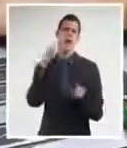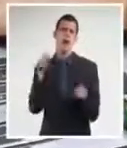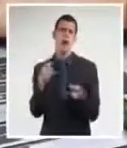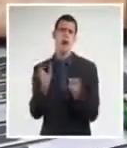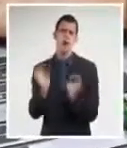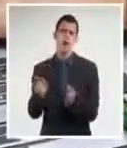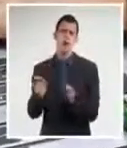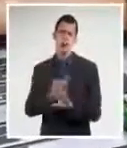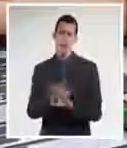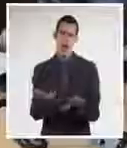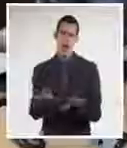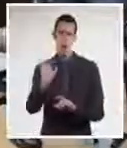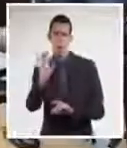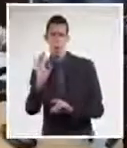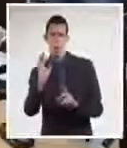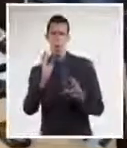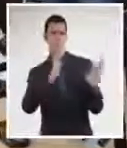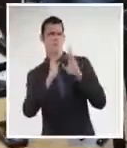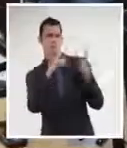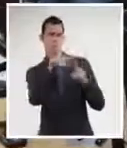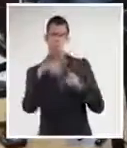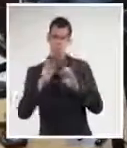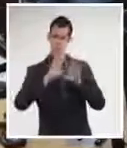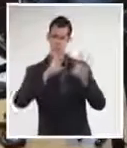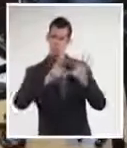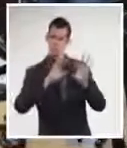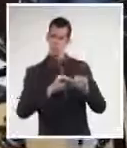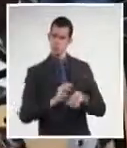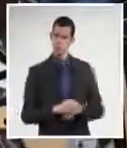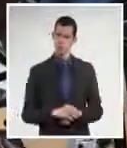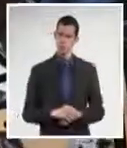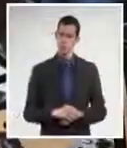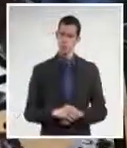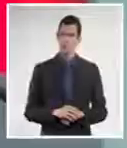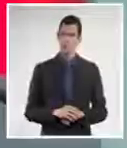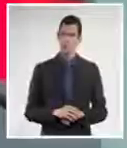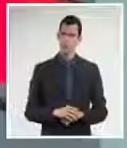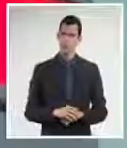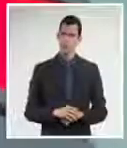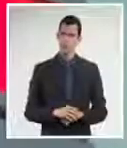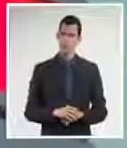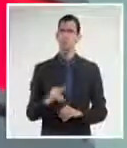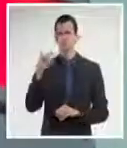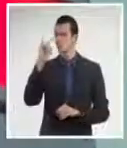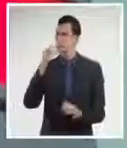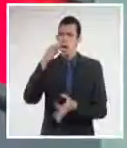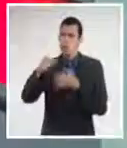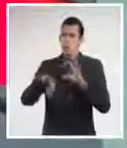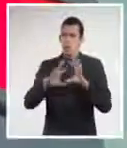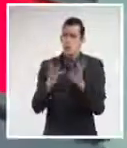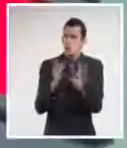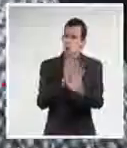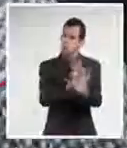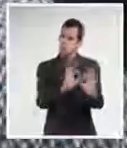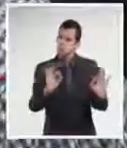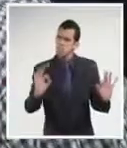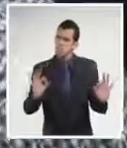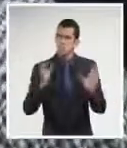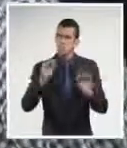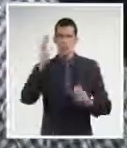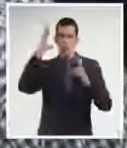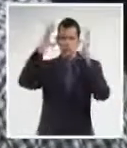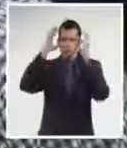el protagonismo cada vez mayor que debe tener el núcleo del Partido del Centro para velar por la calidad de las transmisiones y en la atención a los